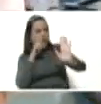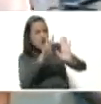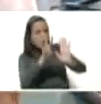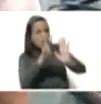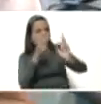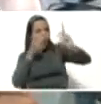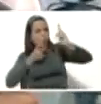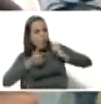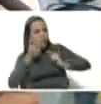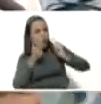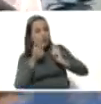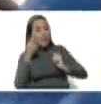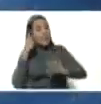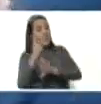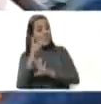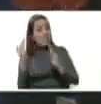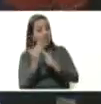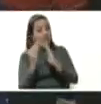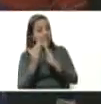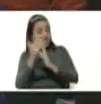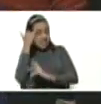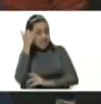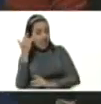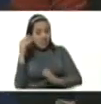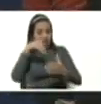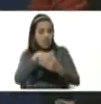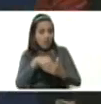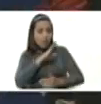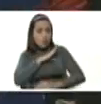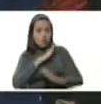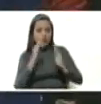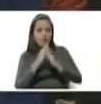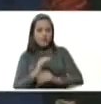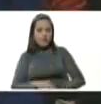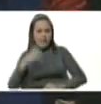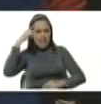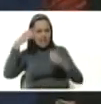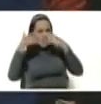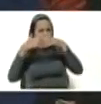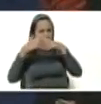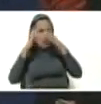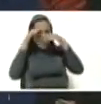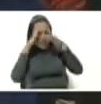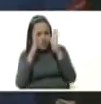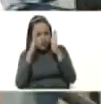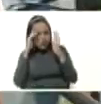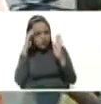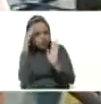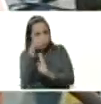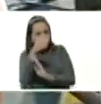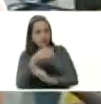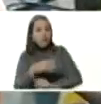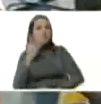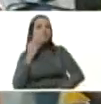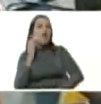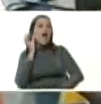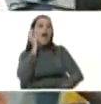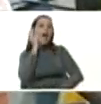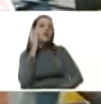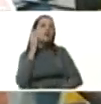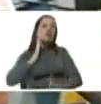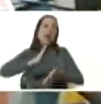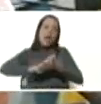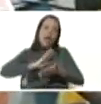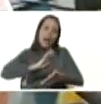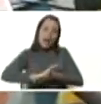ellas tengan esto en su casa. ¿Y el cerebro qué reacción tiene en la concentración con ese color? El azul es un color que calma,